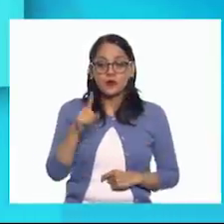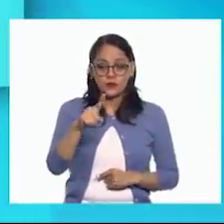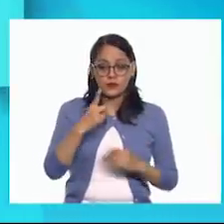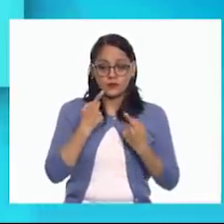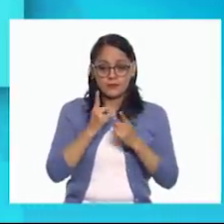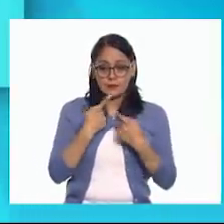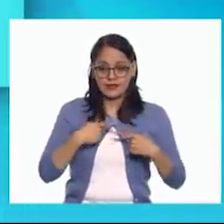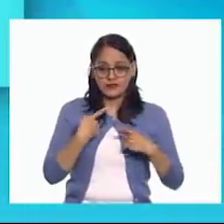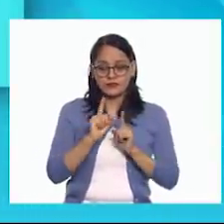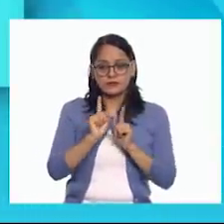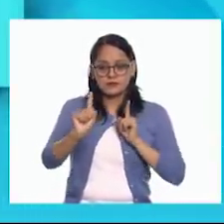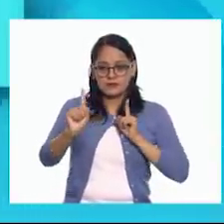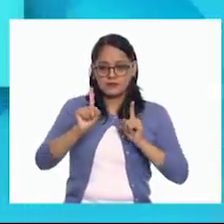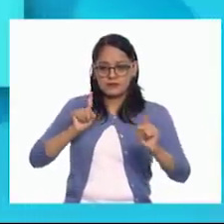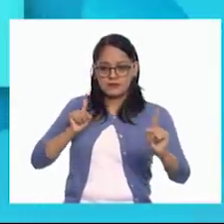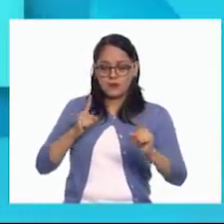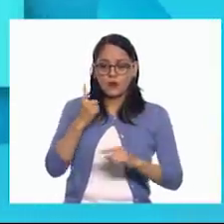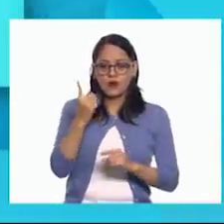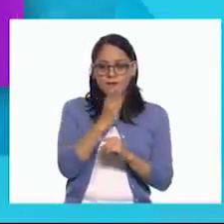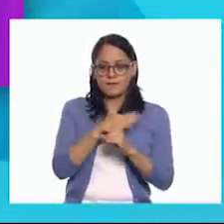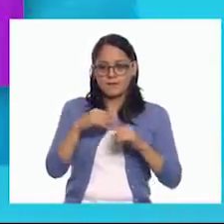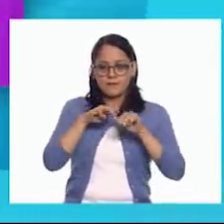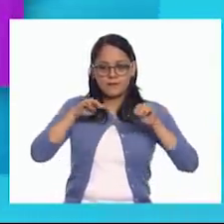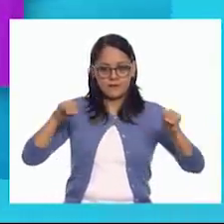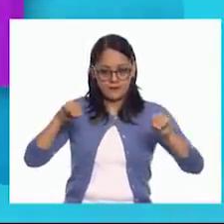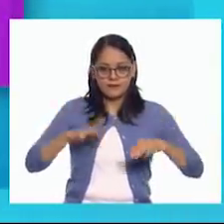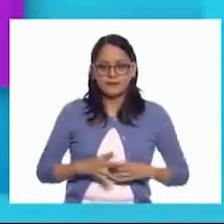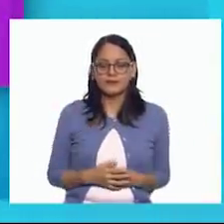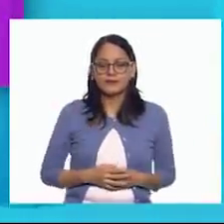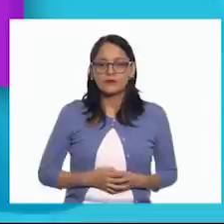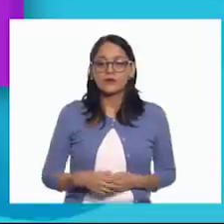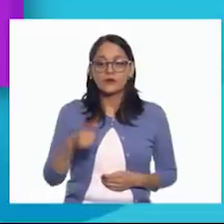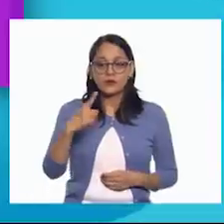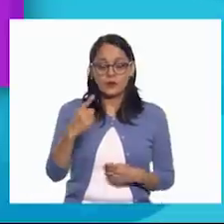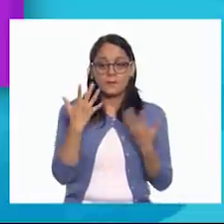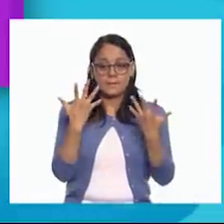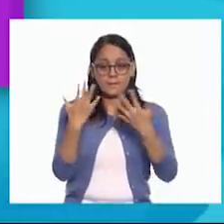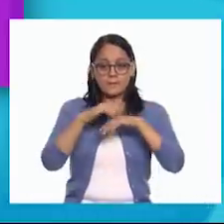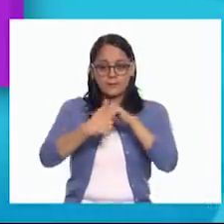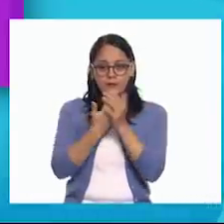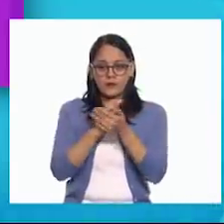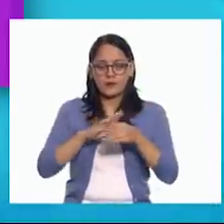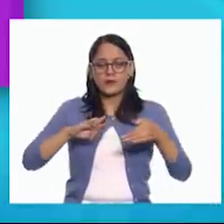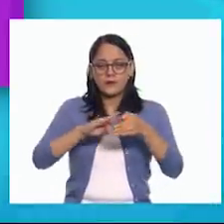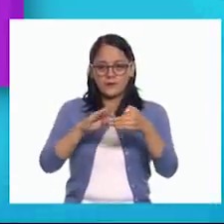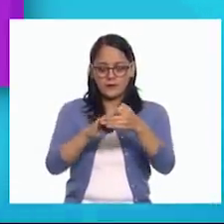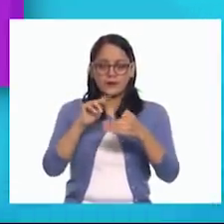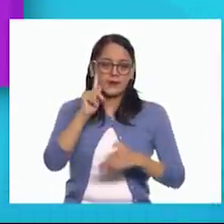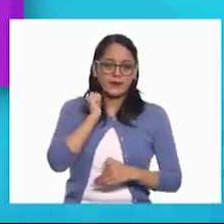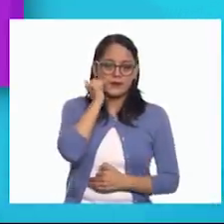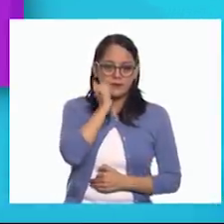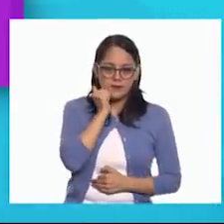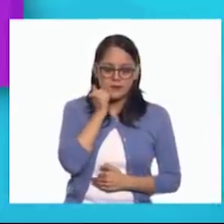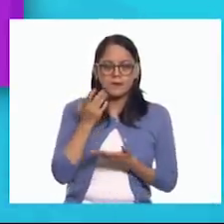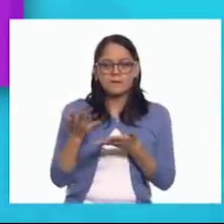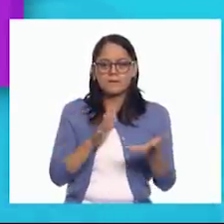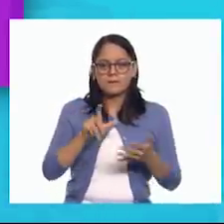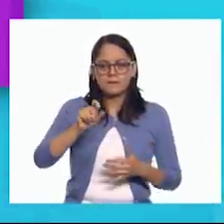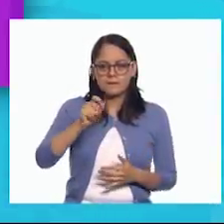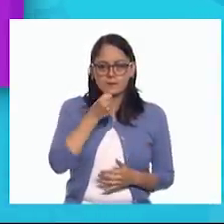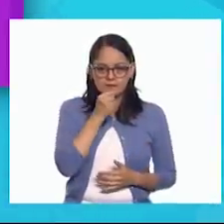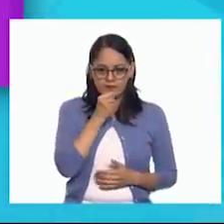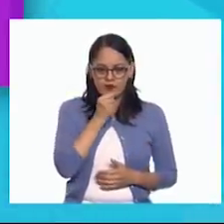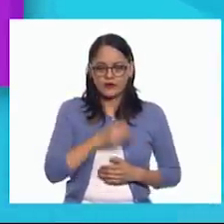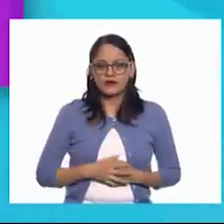una distancia mínima de 1.5 metros entre tú y los demás. Lávate las manos muy seguido con agua y jabón por lo menos